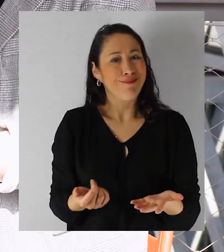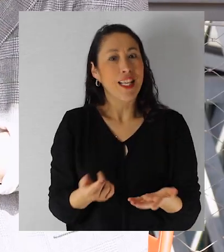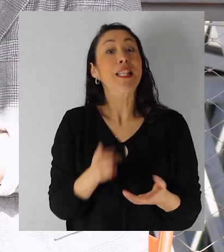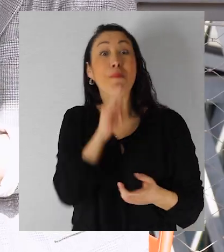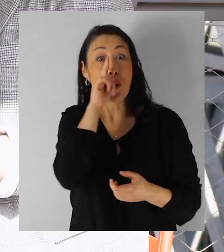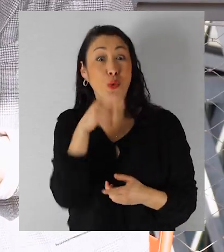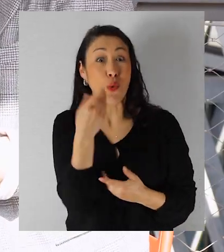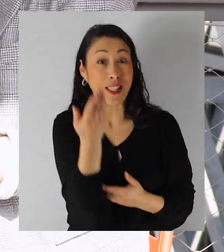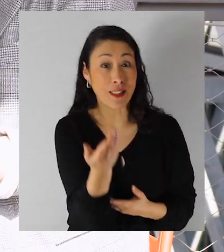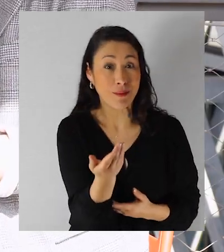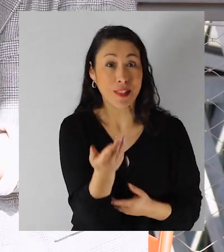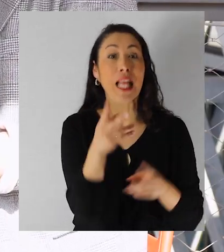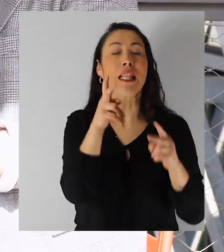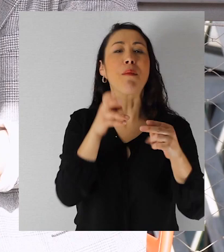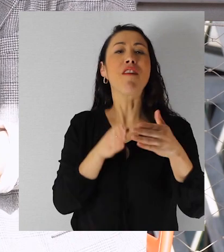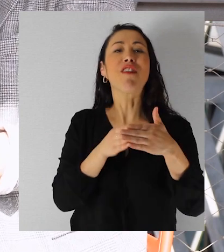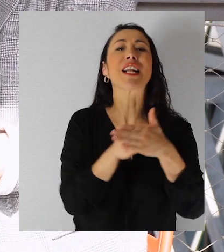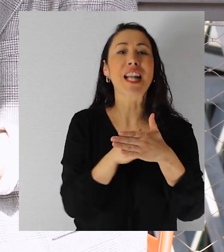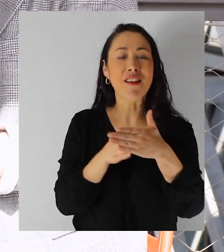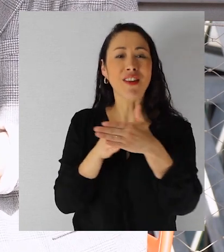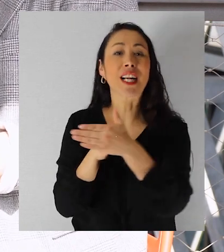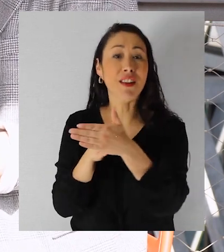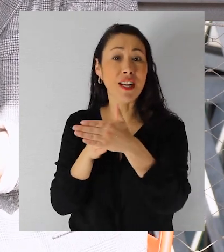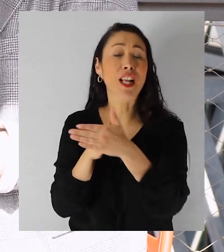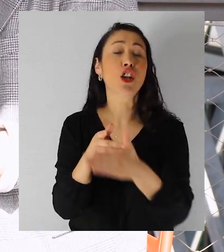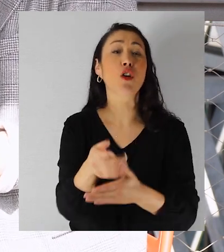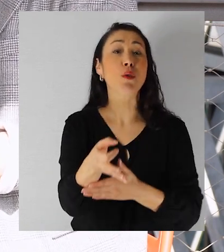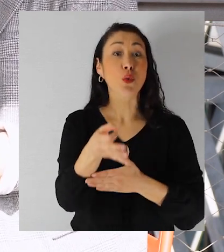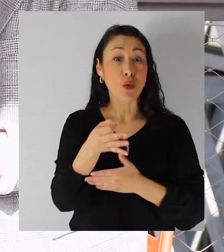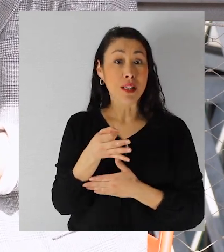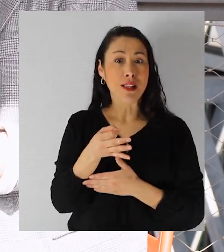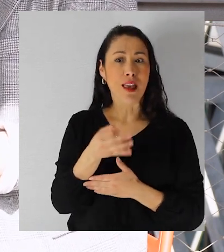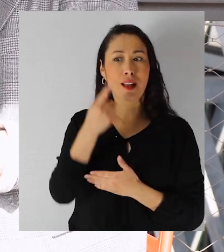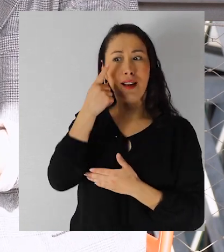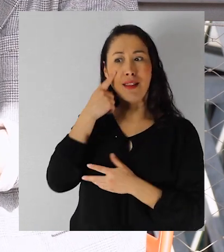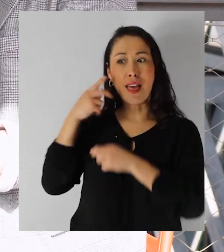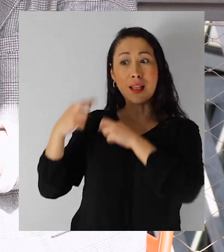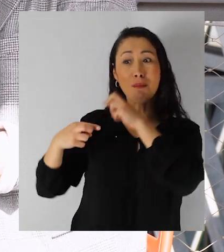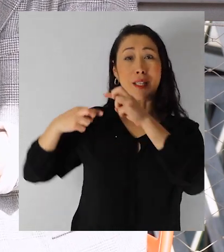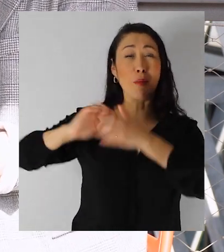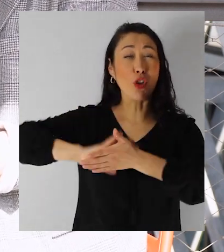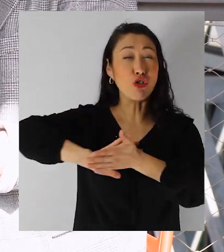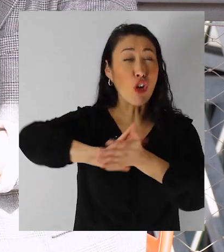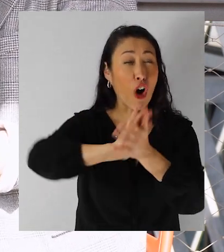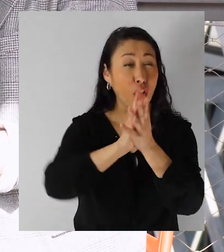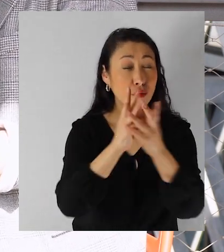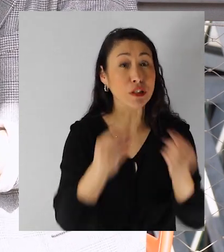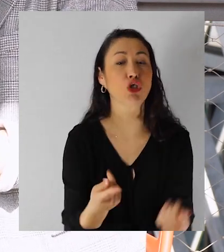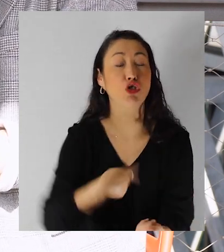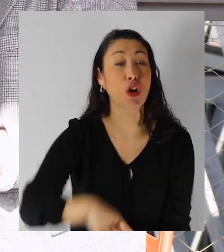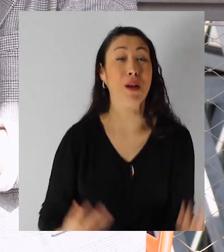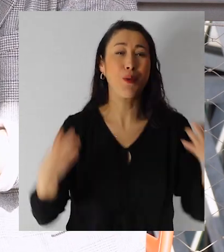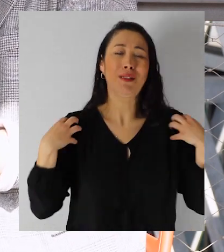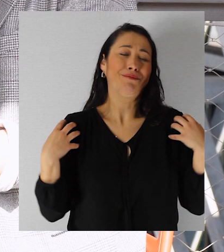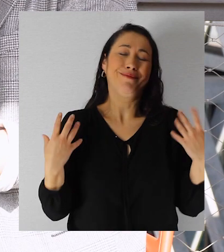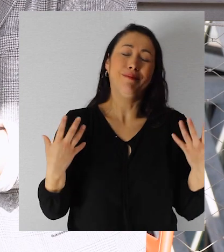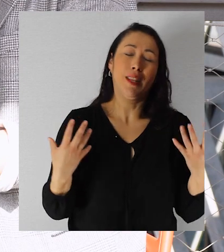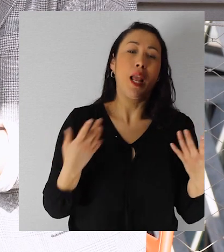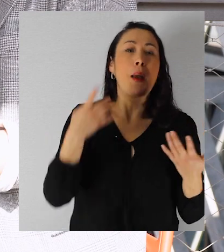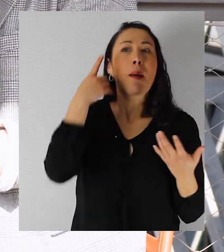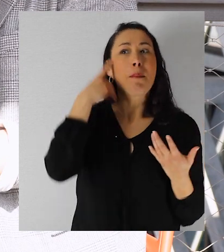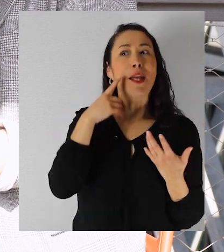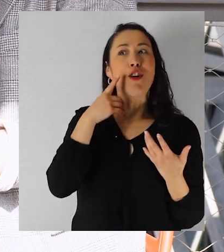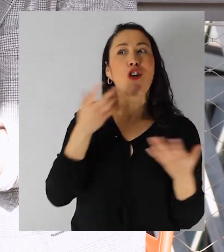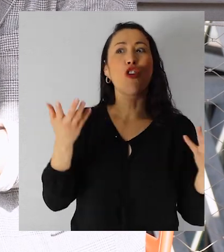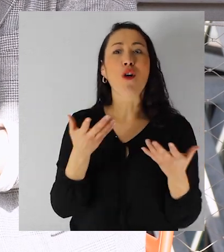toda la temática de las barreras, que son barreras que probablemente, como dices tú, en el Día del Patrimonio no vamos a poder hacernos cargo como personas, pero ¿cómo